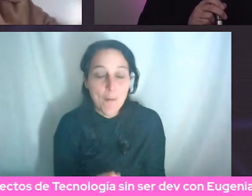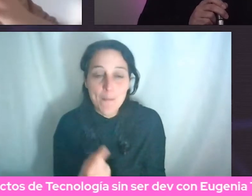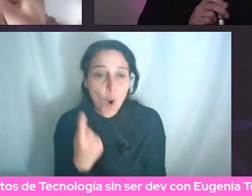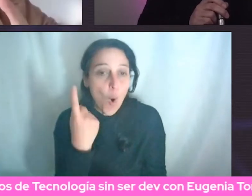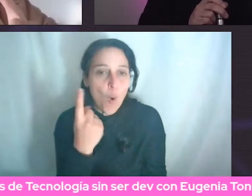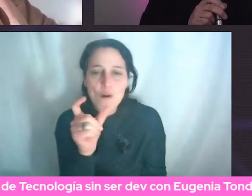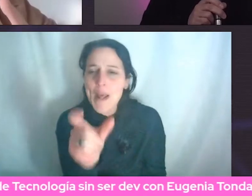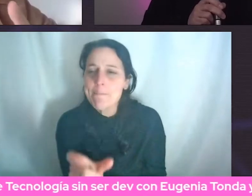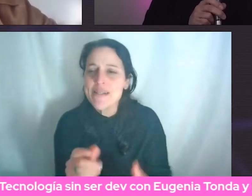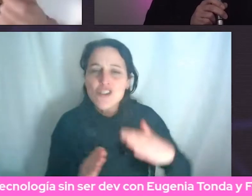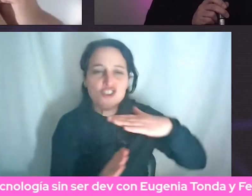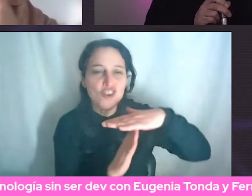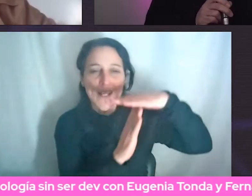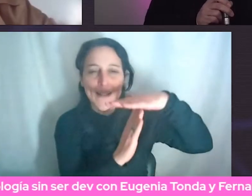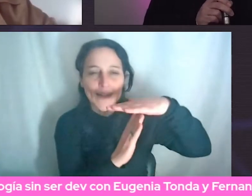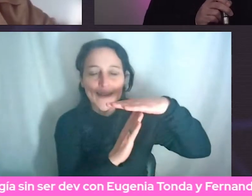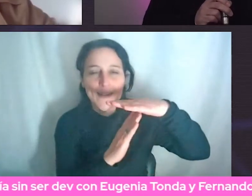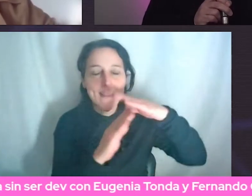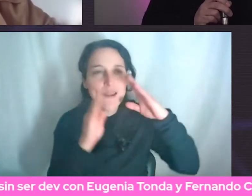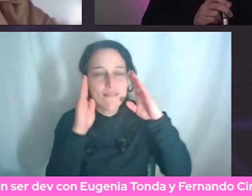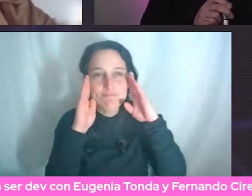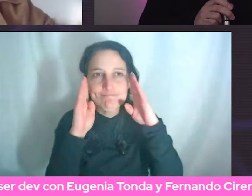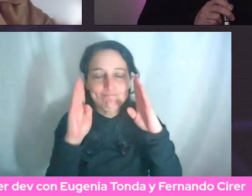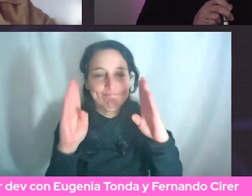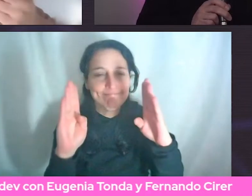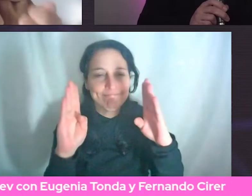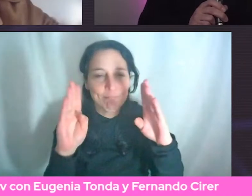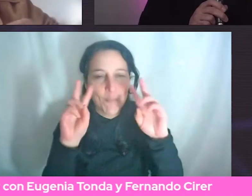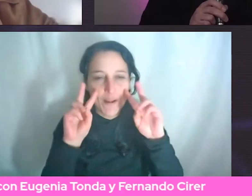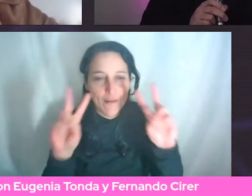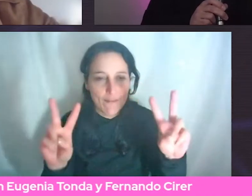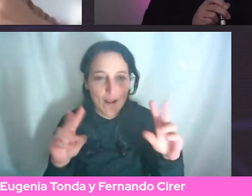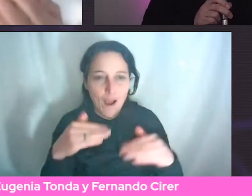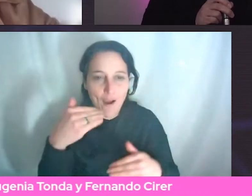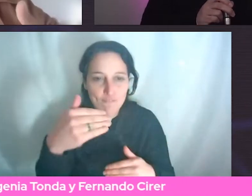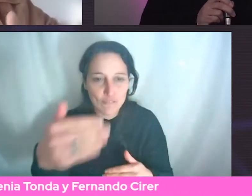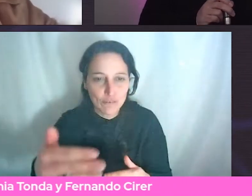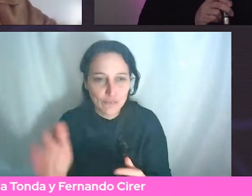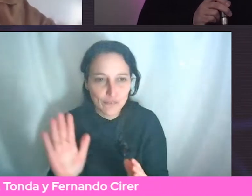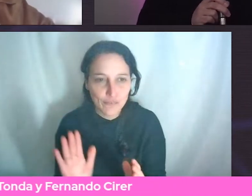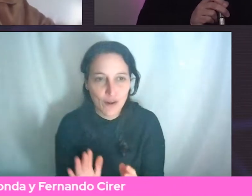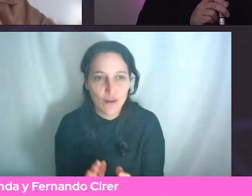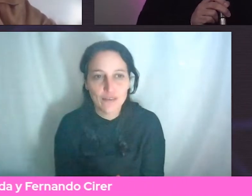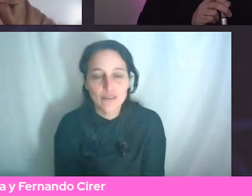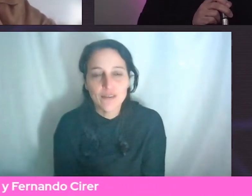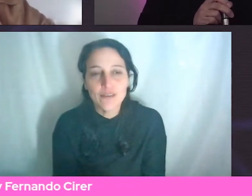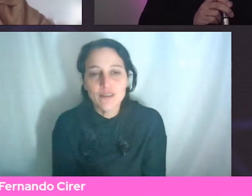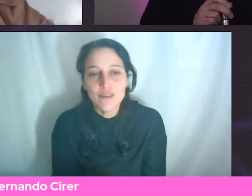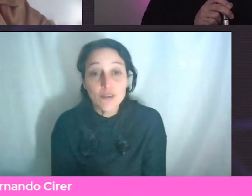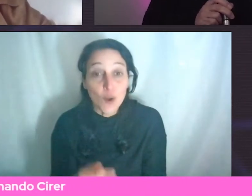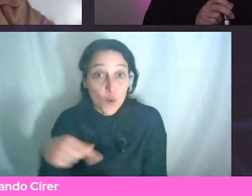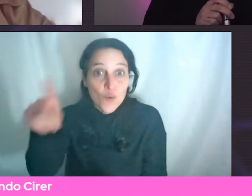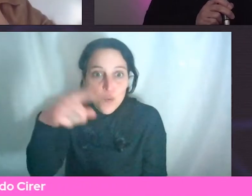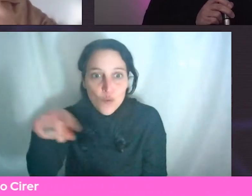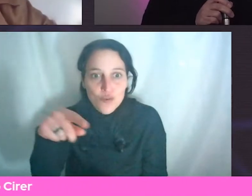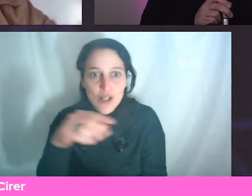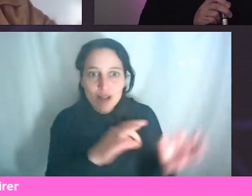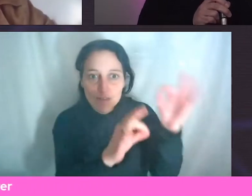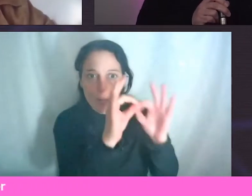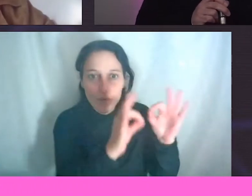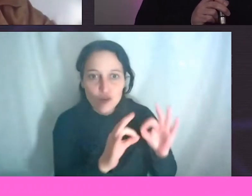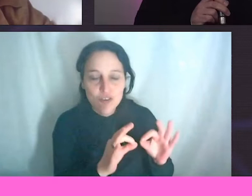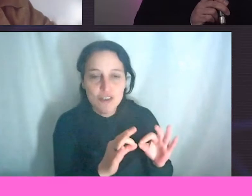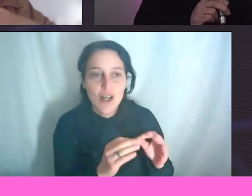la visión del panorama general. Algo que contabas sobre estos proyectos de tecnología cívica que ustedes implementan, nada, si bien somos una